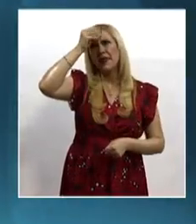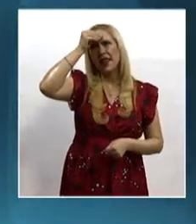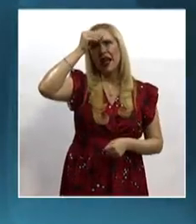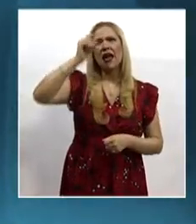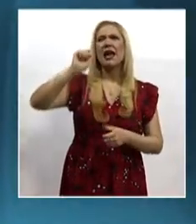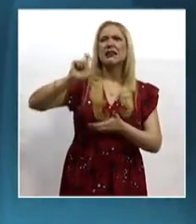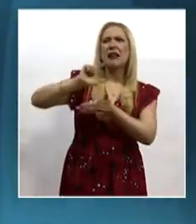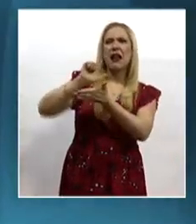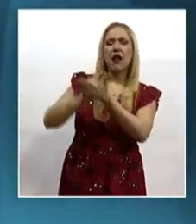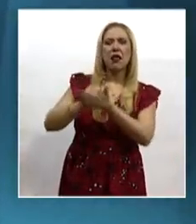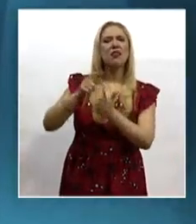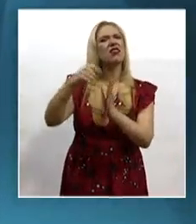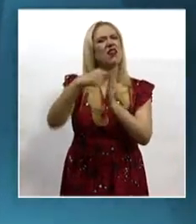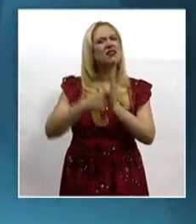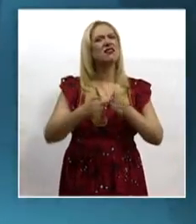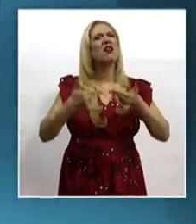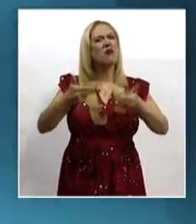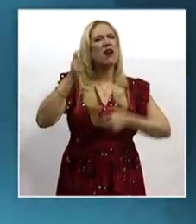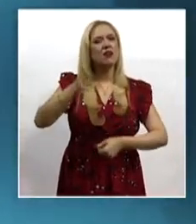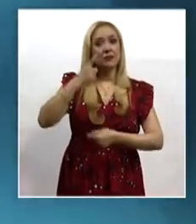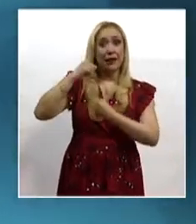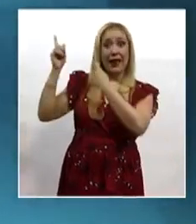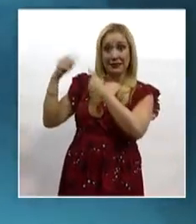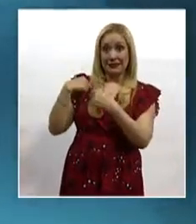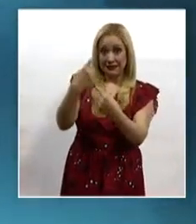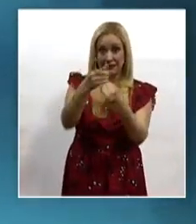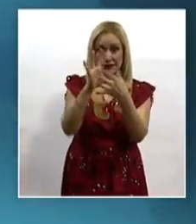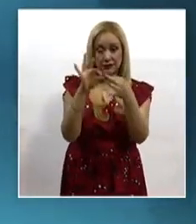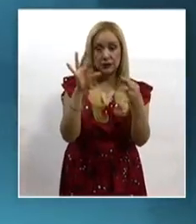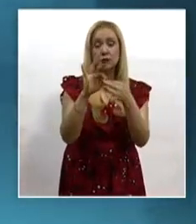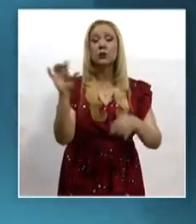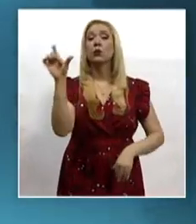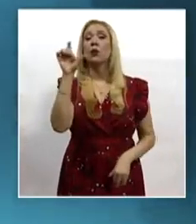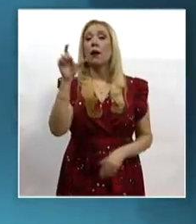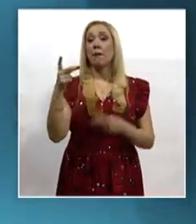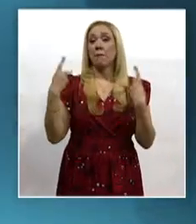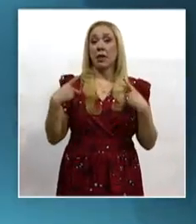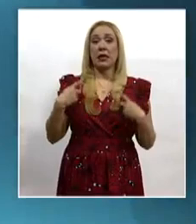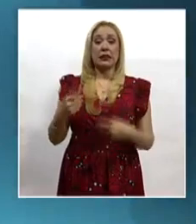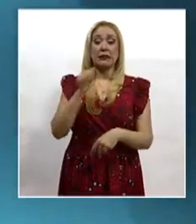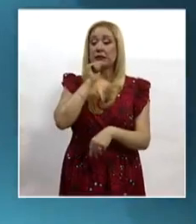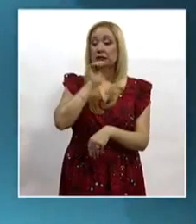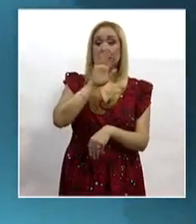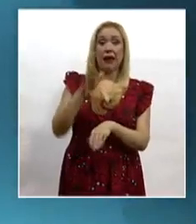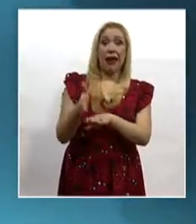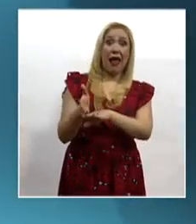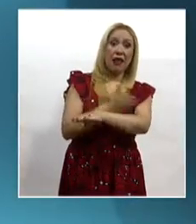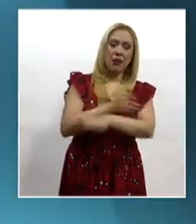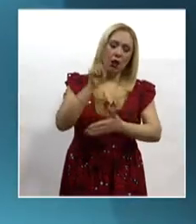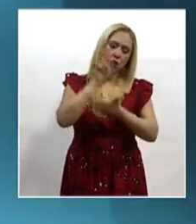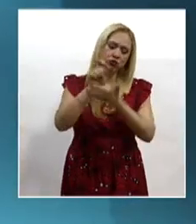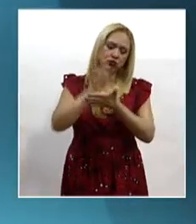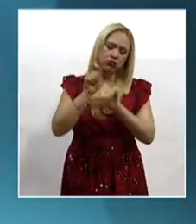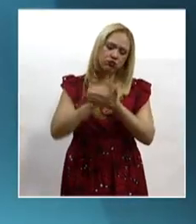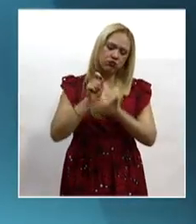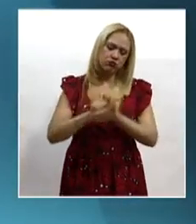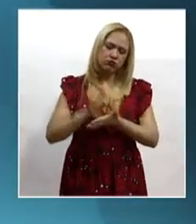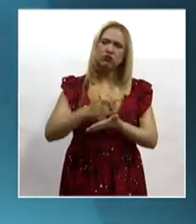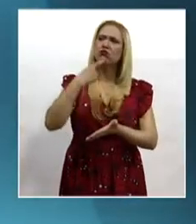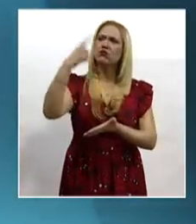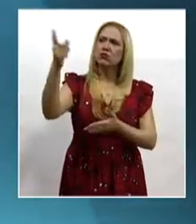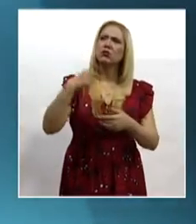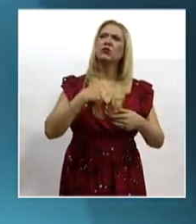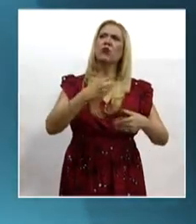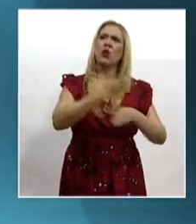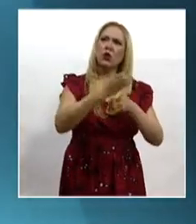una declaración jurídica de la última voluntad de una persona antes de su muerte, en la que dispone el destino de sus bienes, derechos y